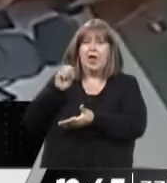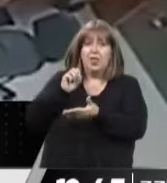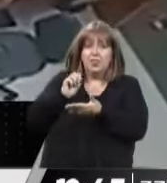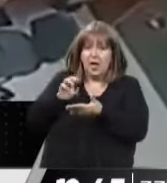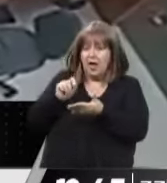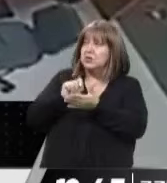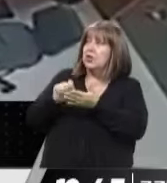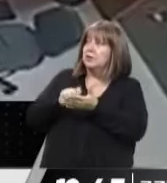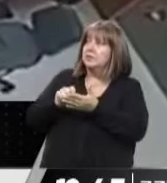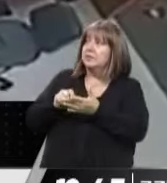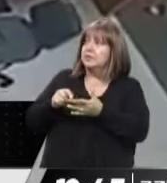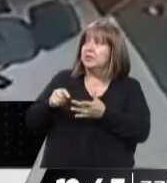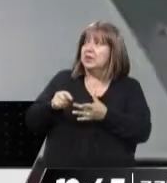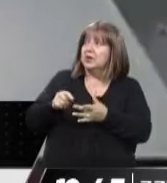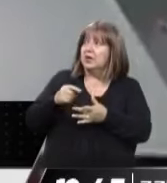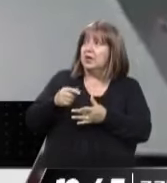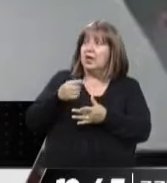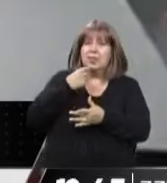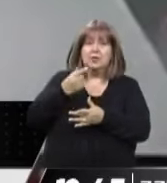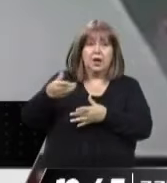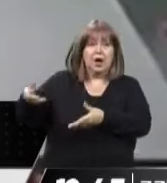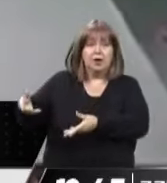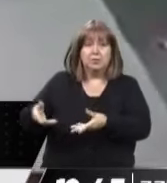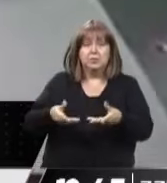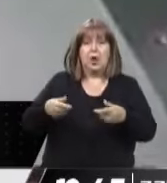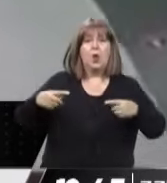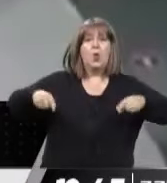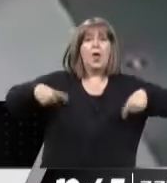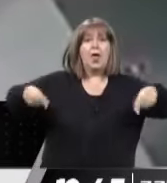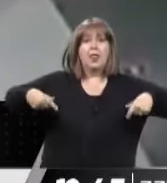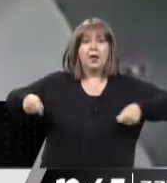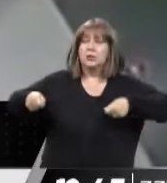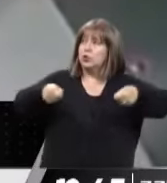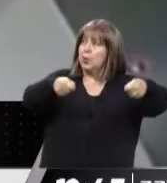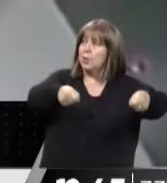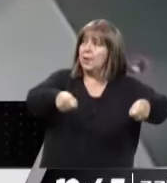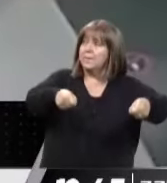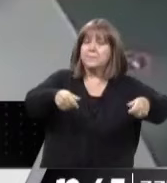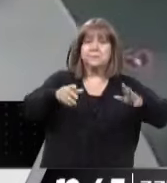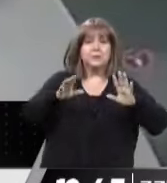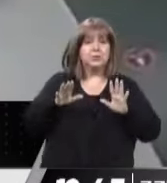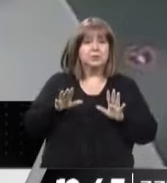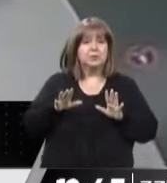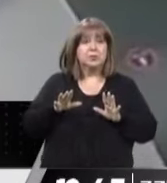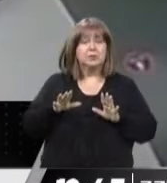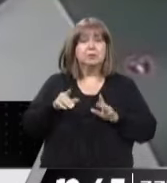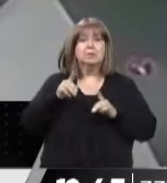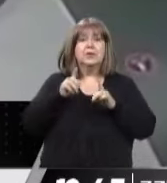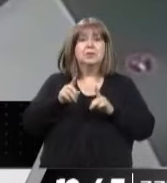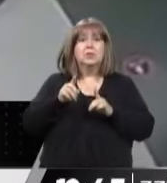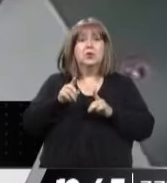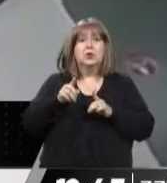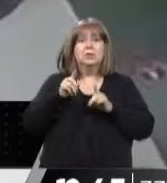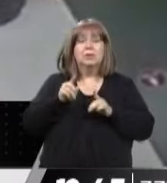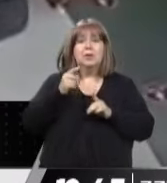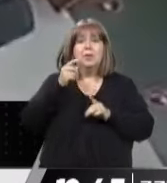datos, lo guía e incluso le ofrece una silla de ruedas. Sí. Lo llamativo es que ese mismo paciente había fallecido